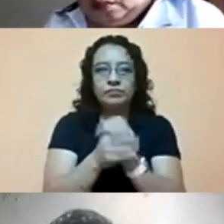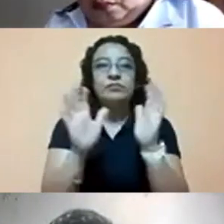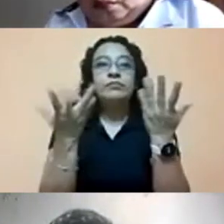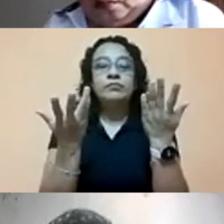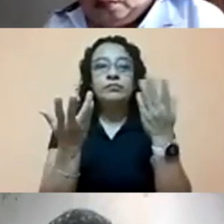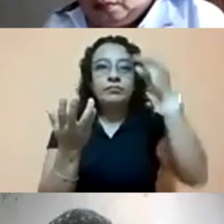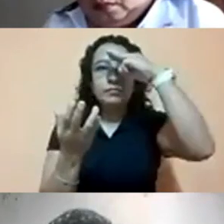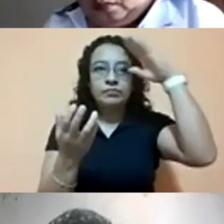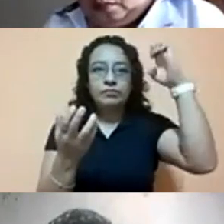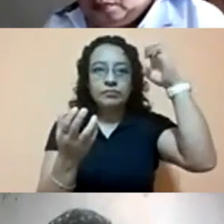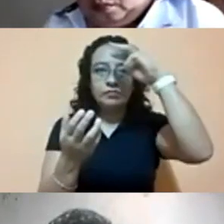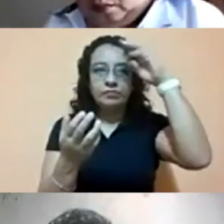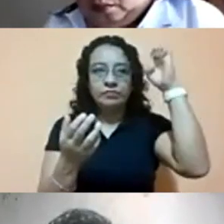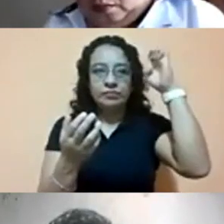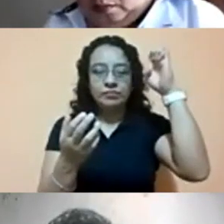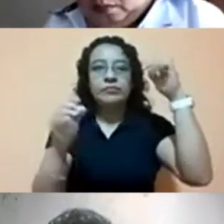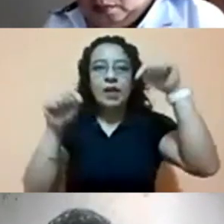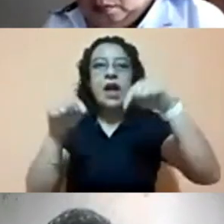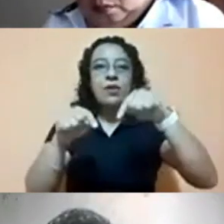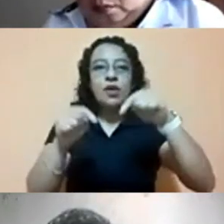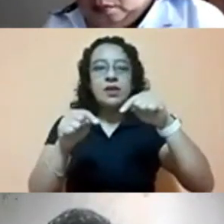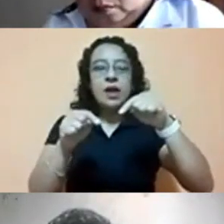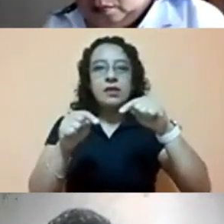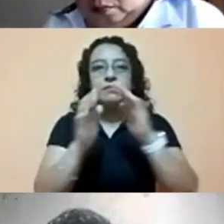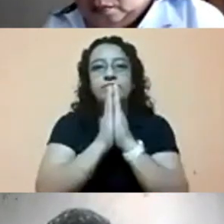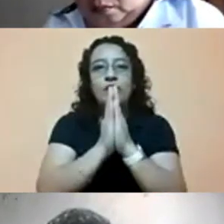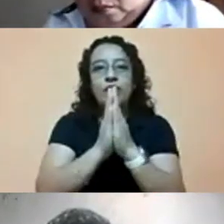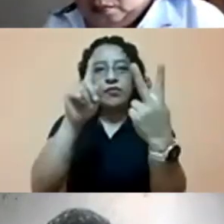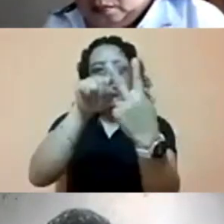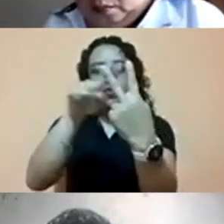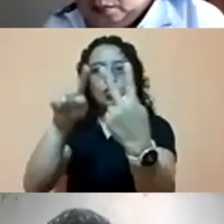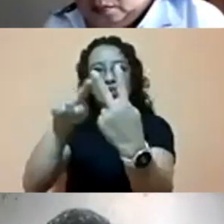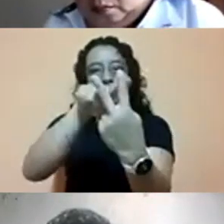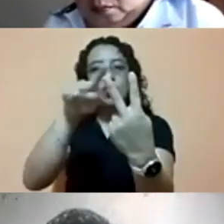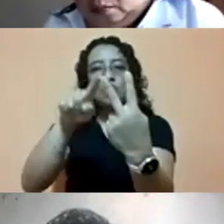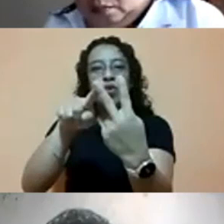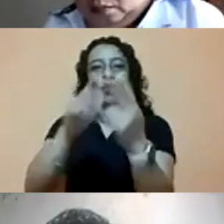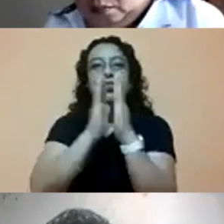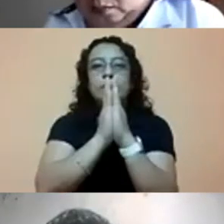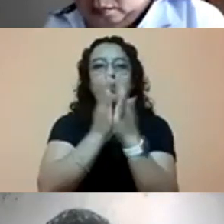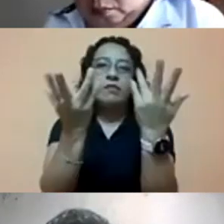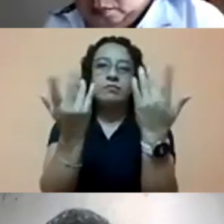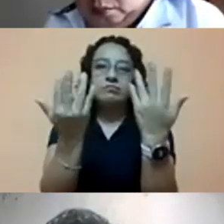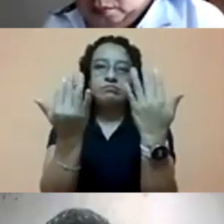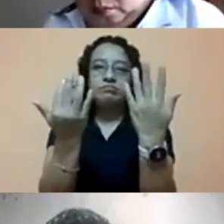Ahorita vamos a dar la creación de las dos salas. Por favor, estén al pendiente.